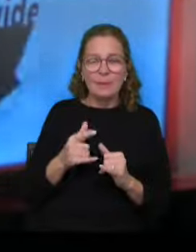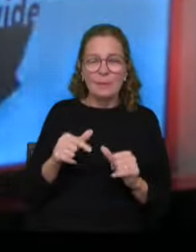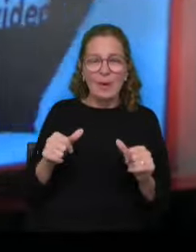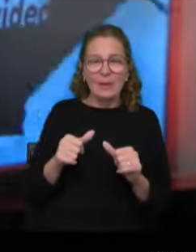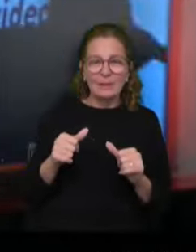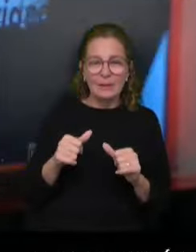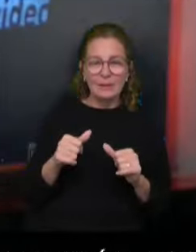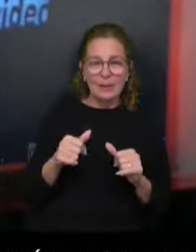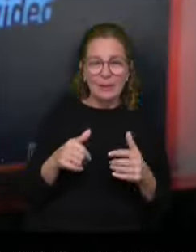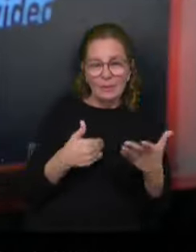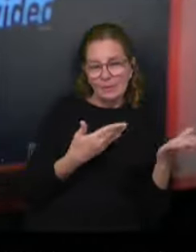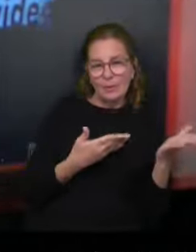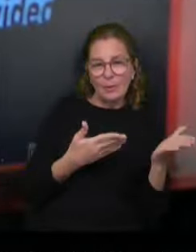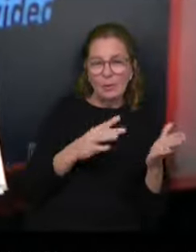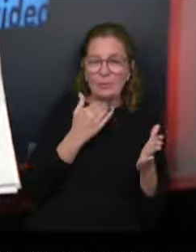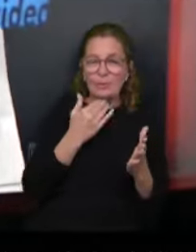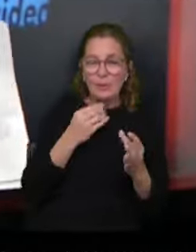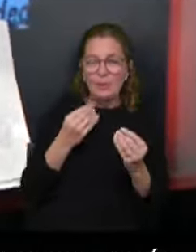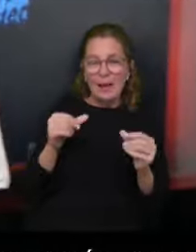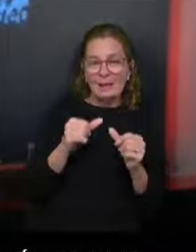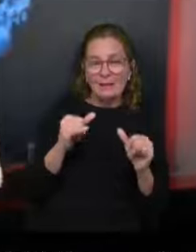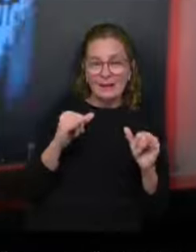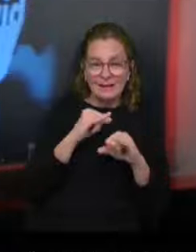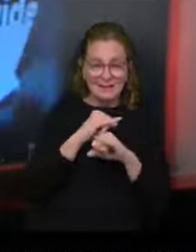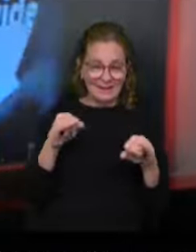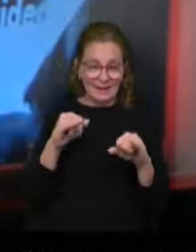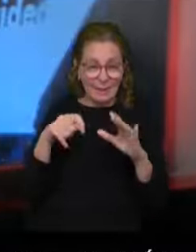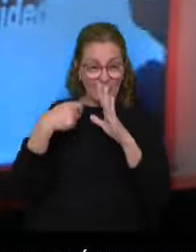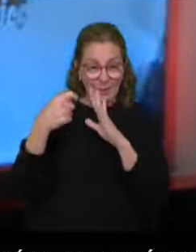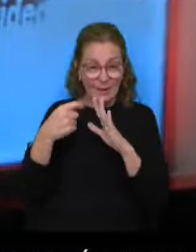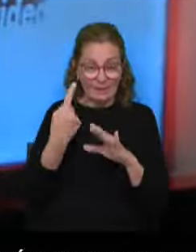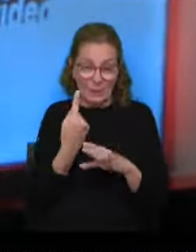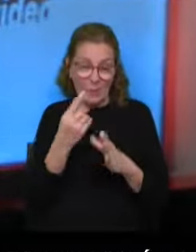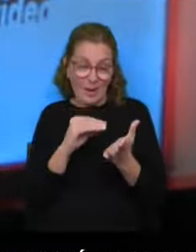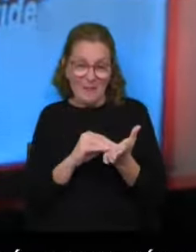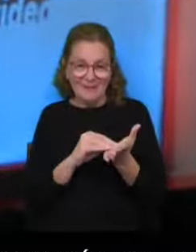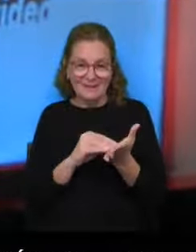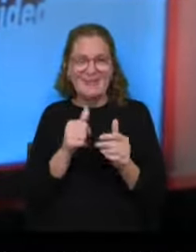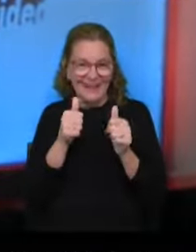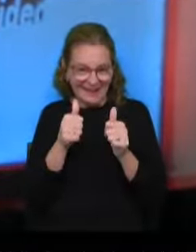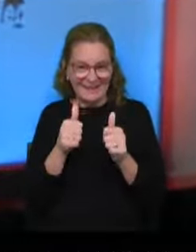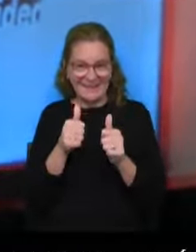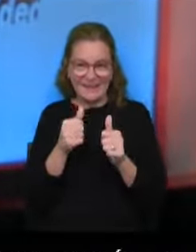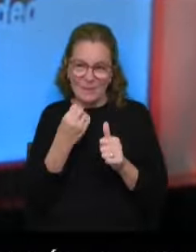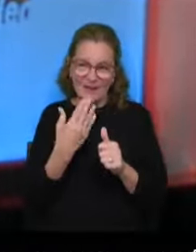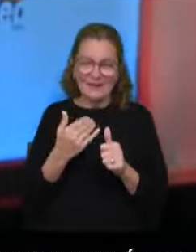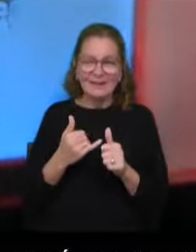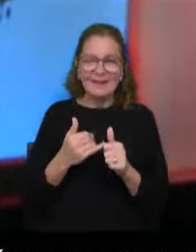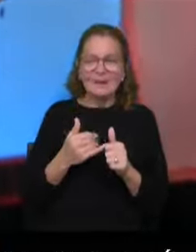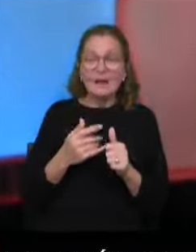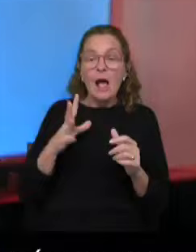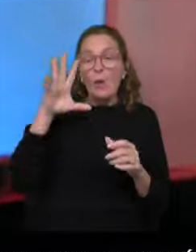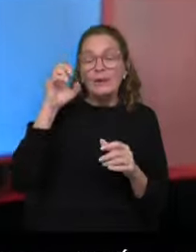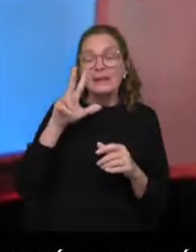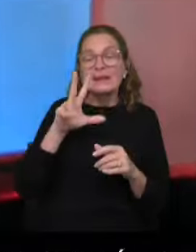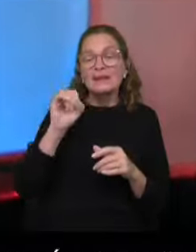veteranos. Vos cerrás el. Hacemos como que no sabemos que vas a cerrar el programa. ¿Te quedás a tocar una más? Bueno, está bien. Excelente. Bueno, recuerden,